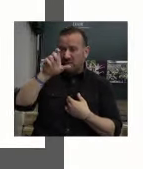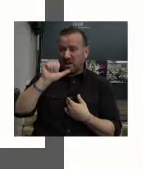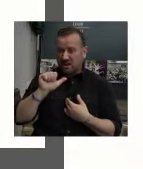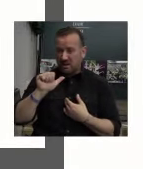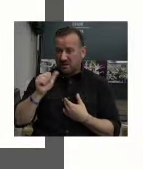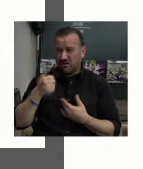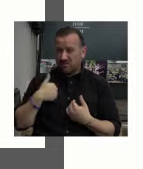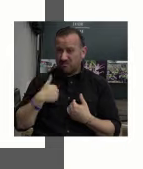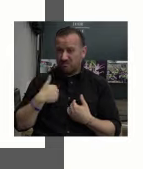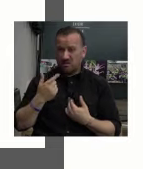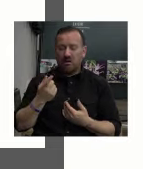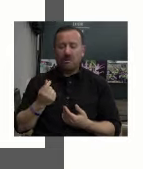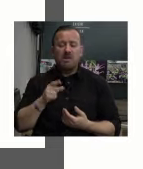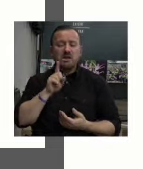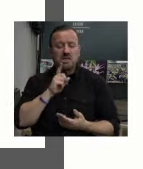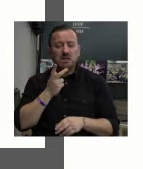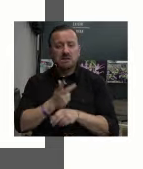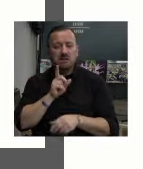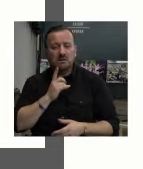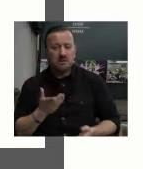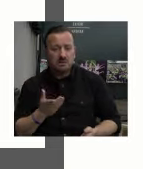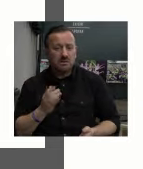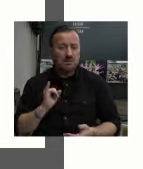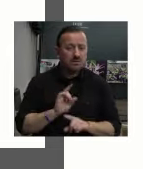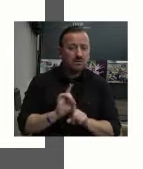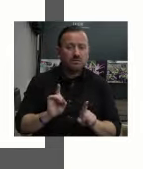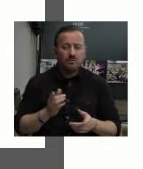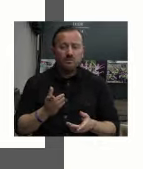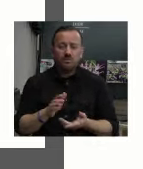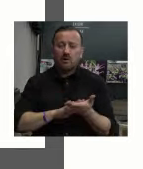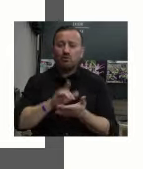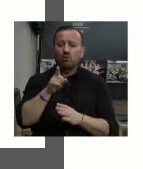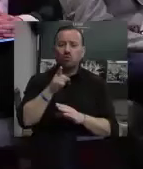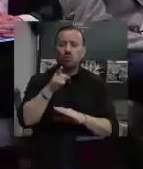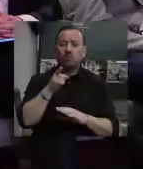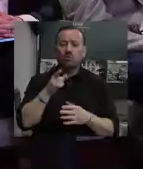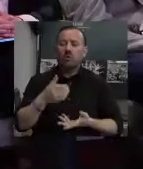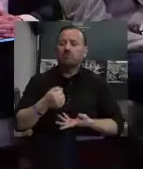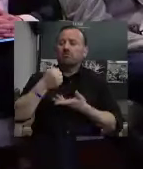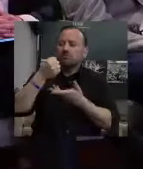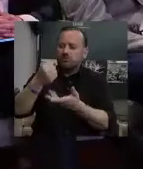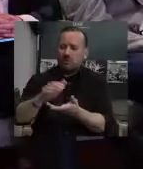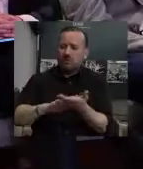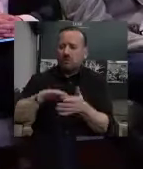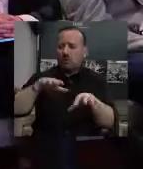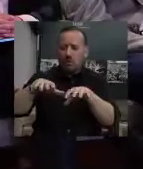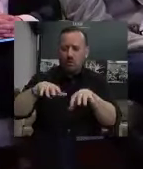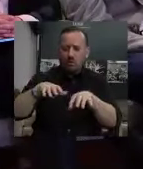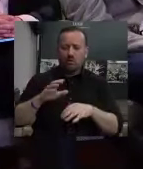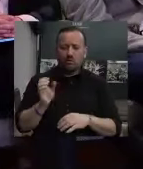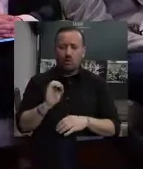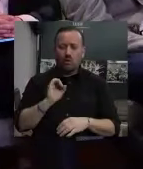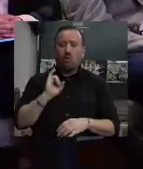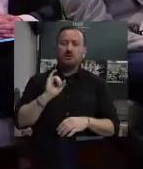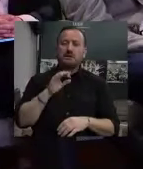dar cupos Cuánta plata hay y cuando tú llevas suvenires cuando llevas cosas Uy